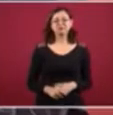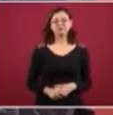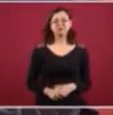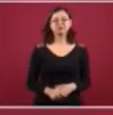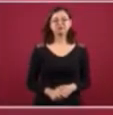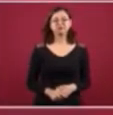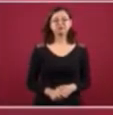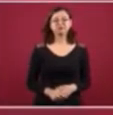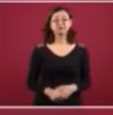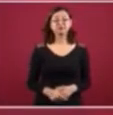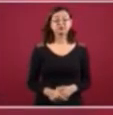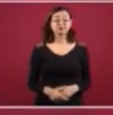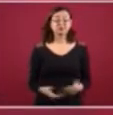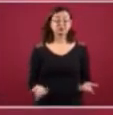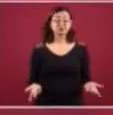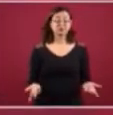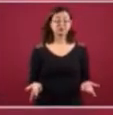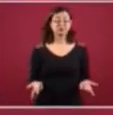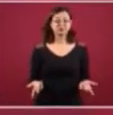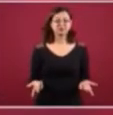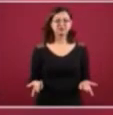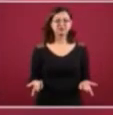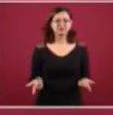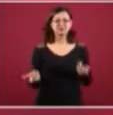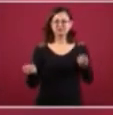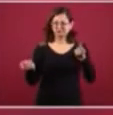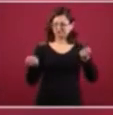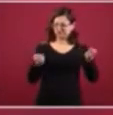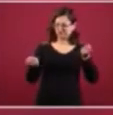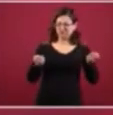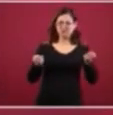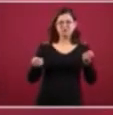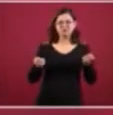Entonces, ¿se puede gobernar el país